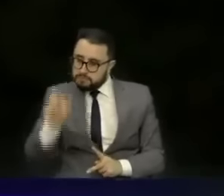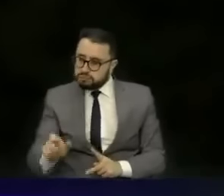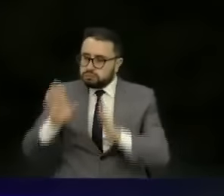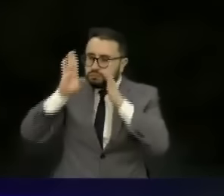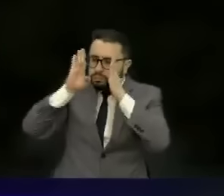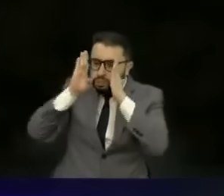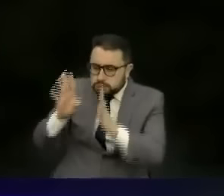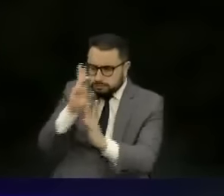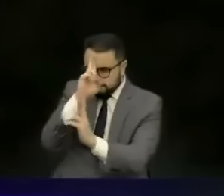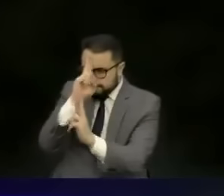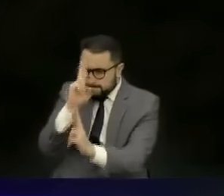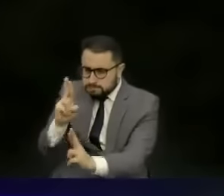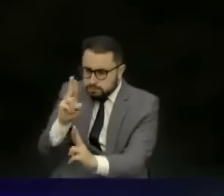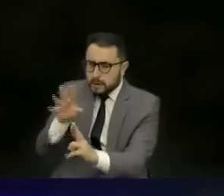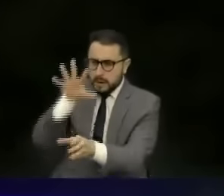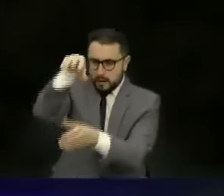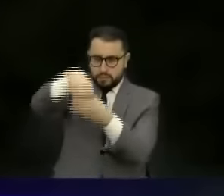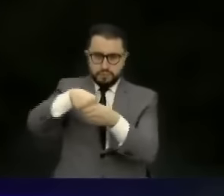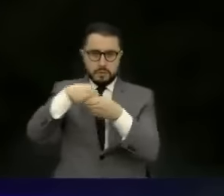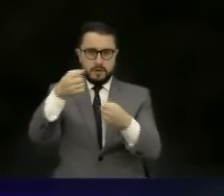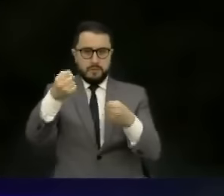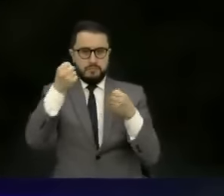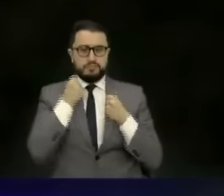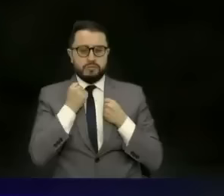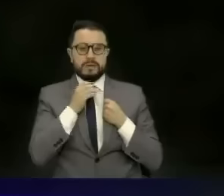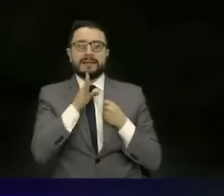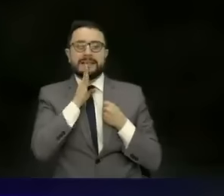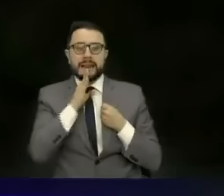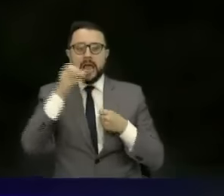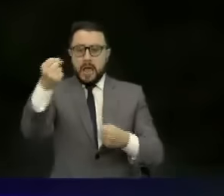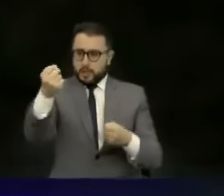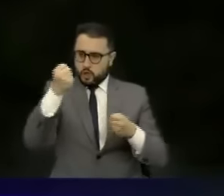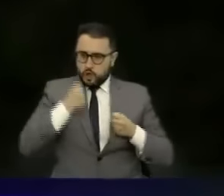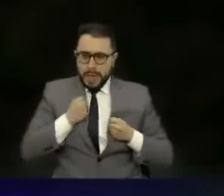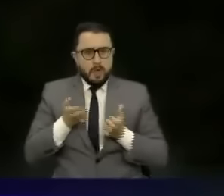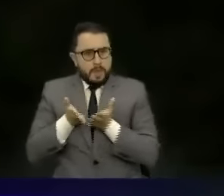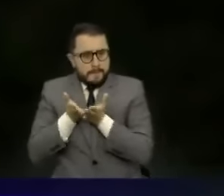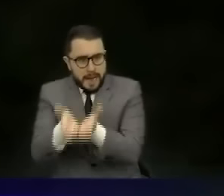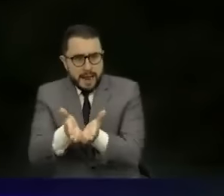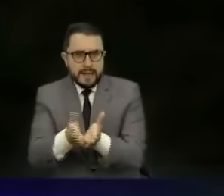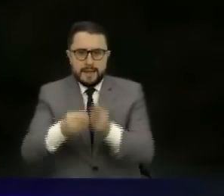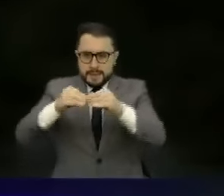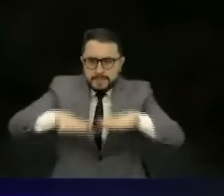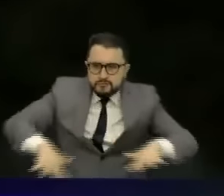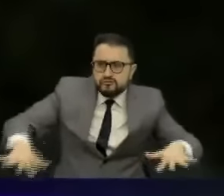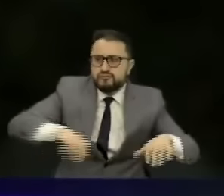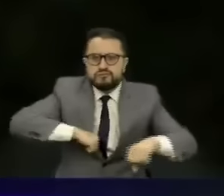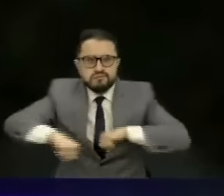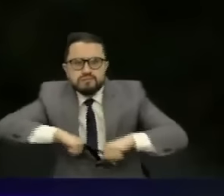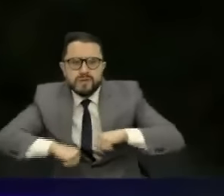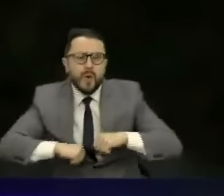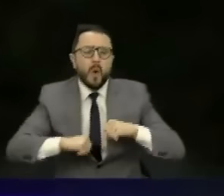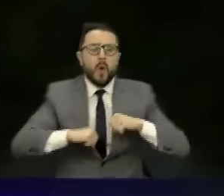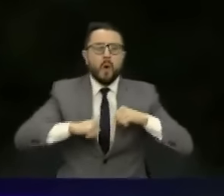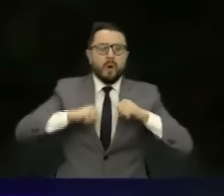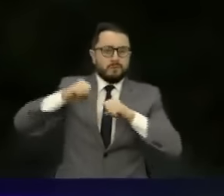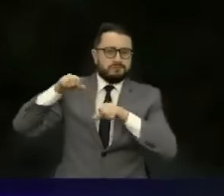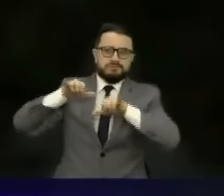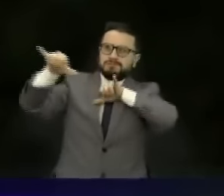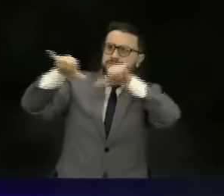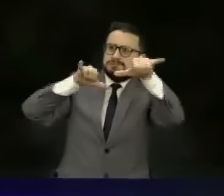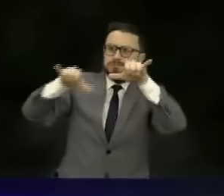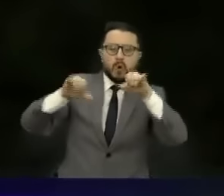Colombia, que es el soldado de mar, de tierra, de aire, el patrullero que llamamos